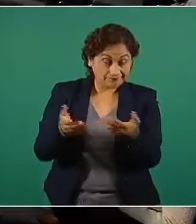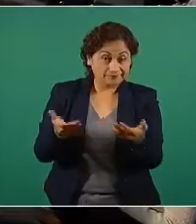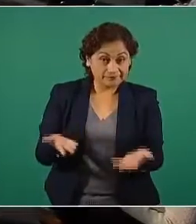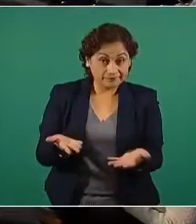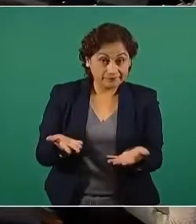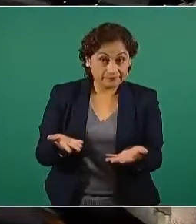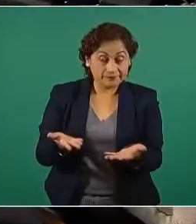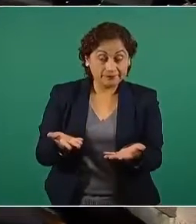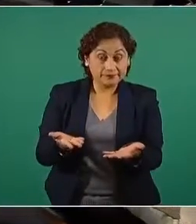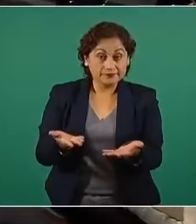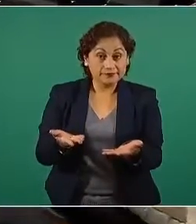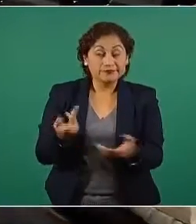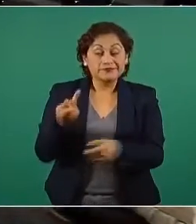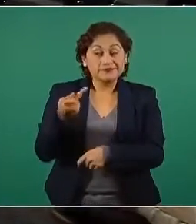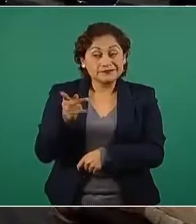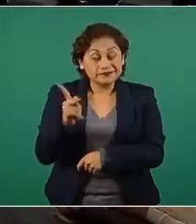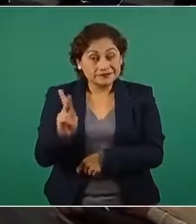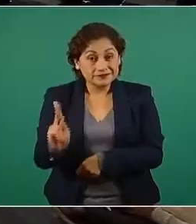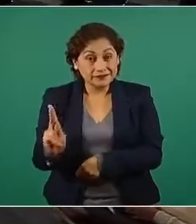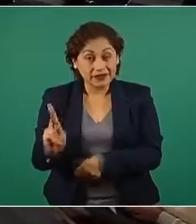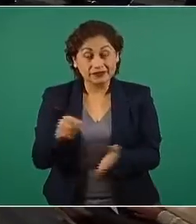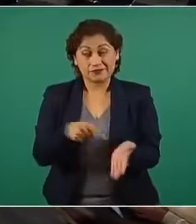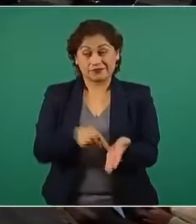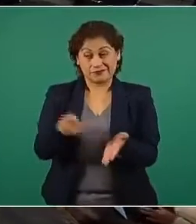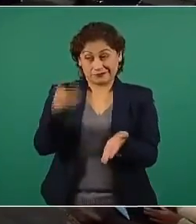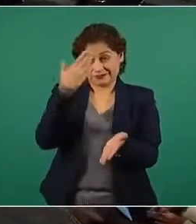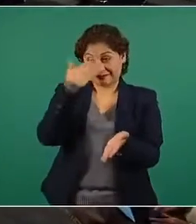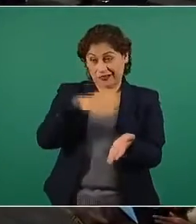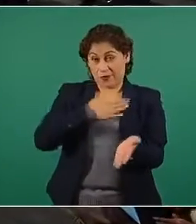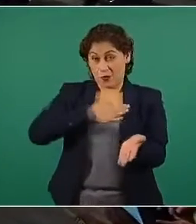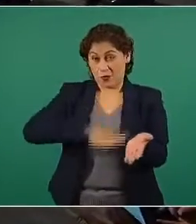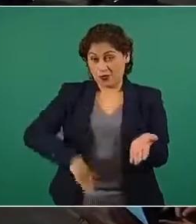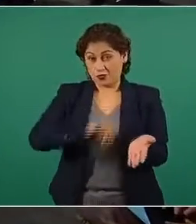pero son completamente injustos,